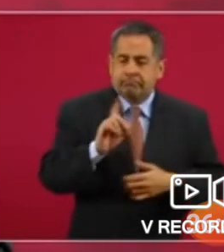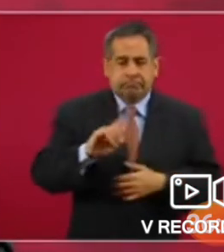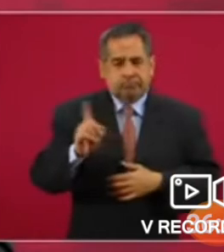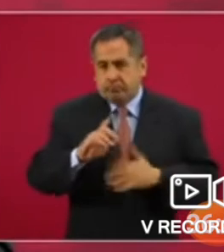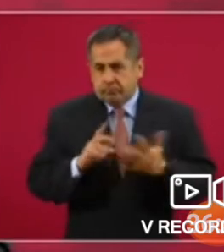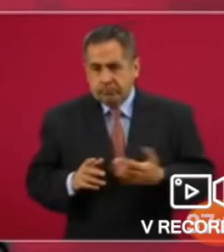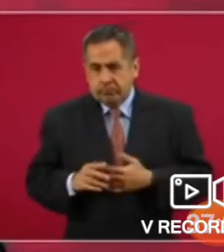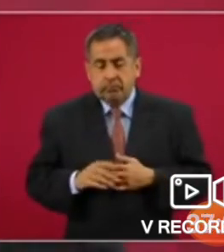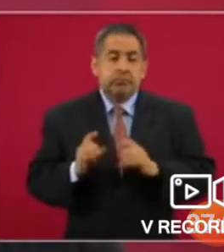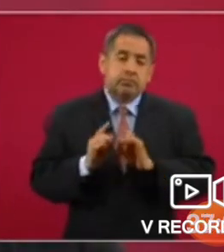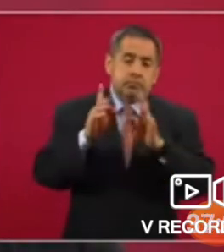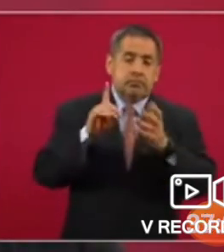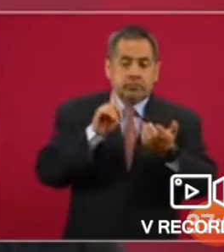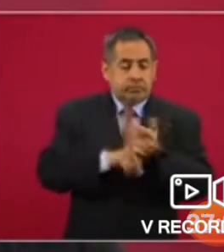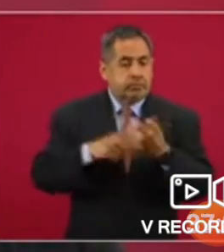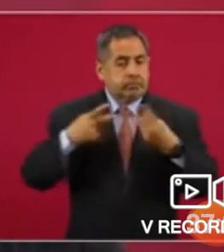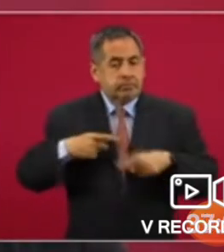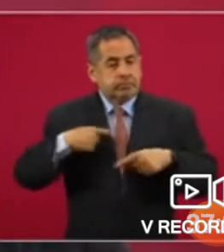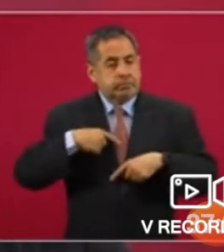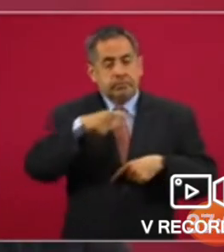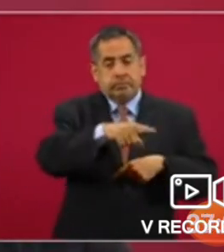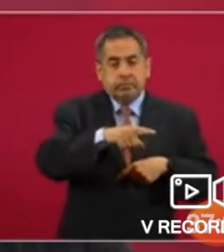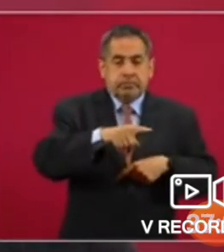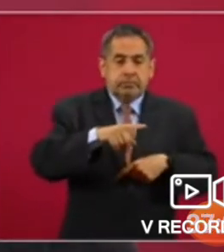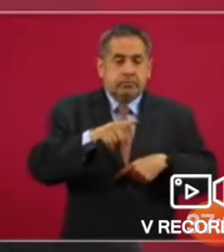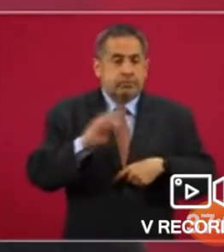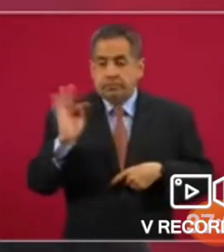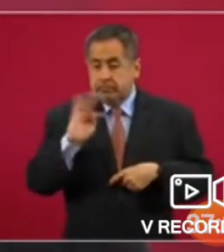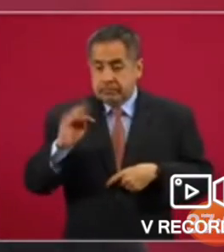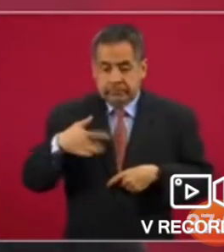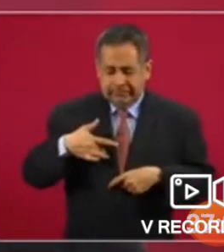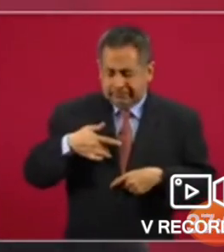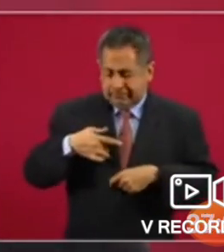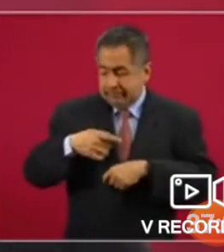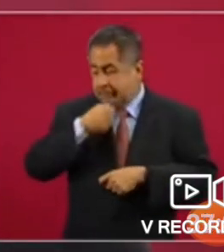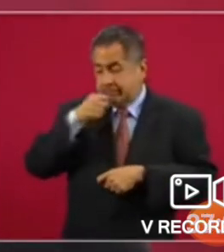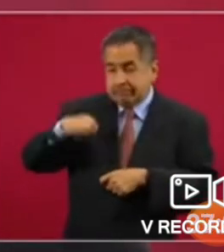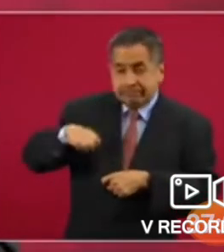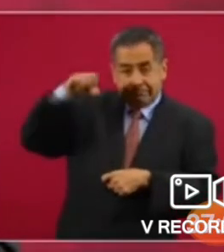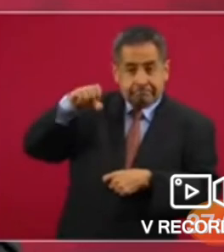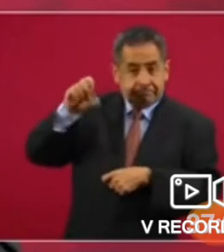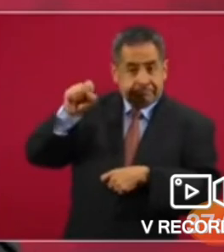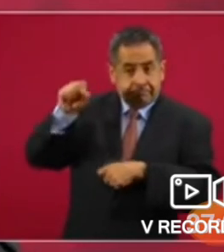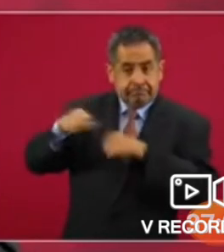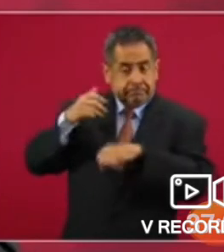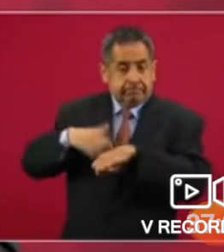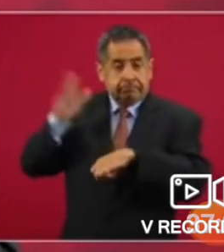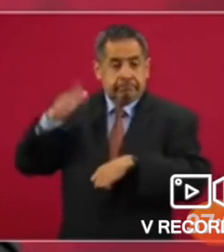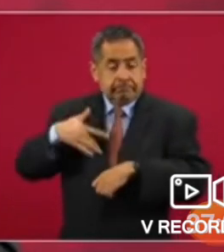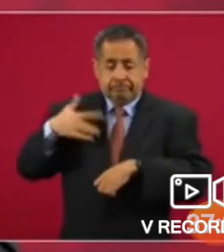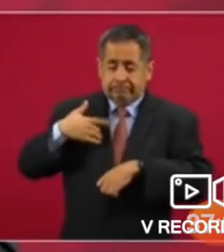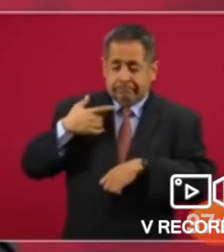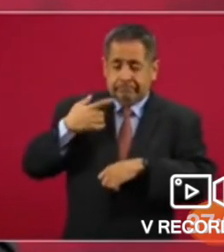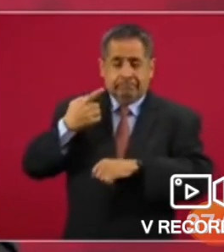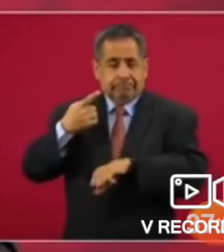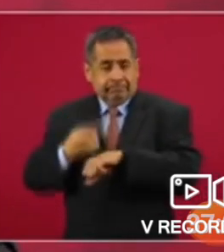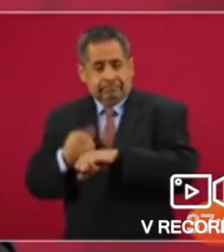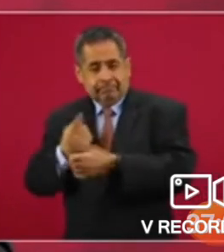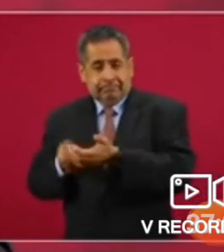que se trate de personas con alto riesgo de complicarse, mayores de 60 años de vida, con enfermedades